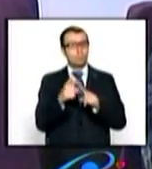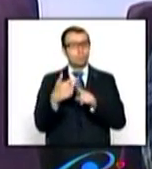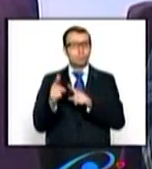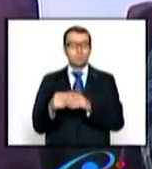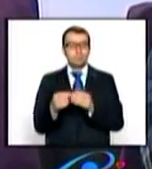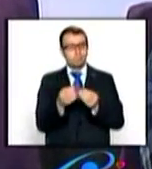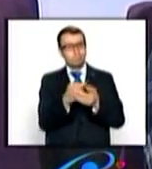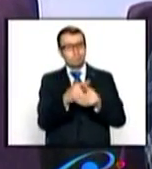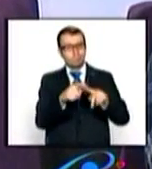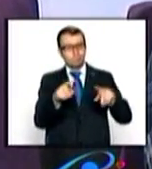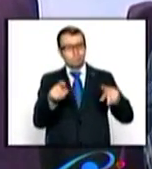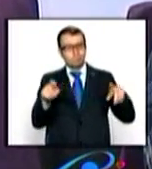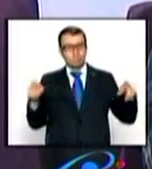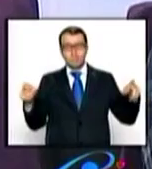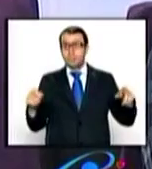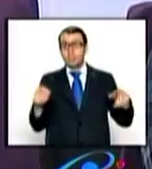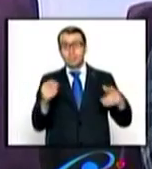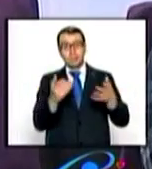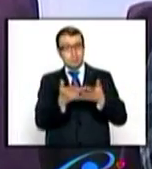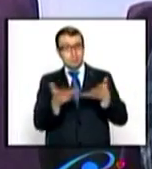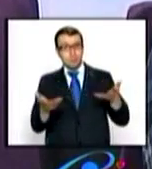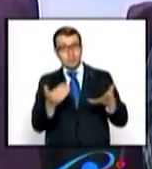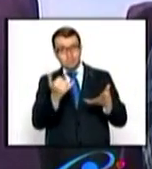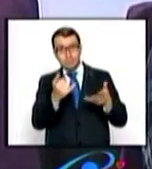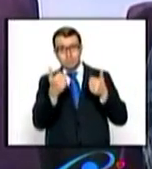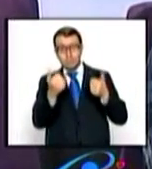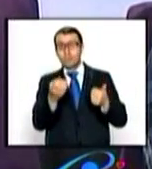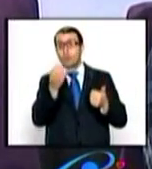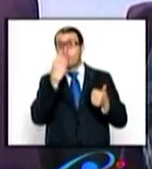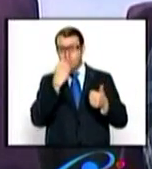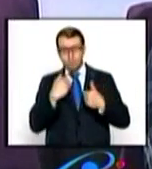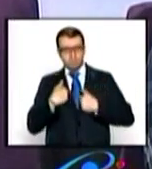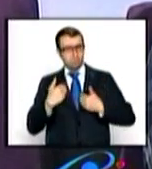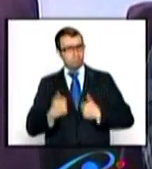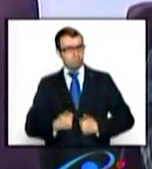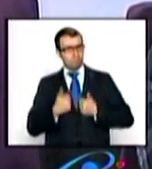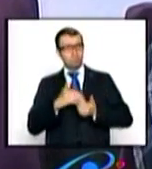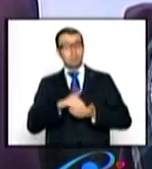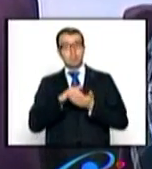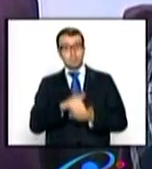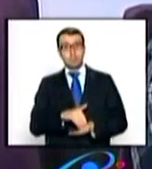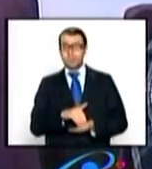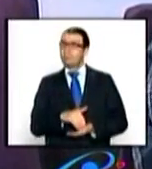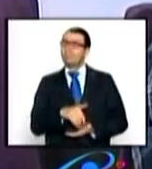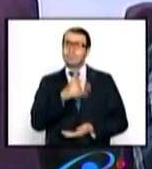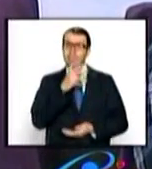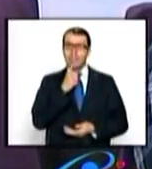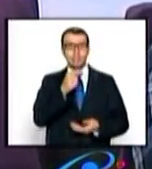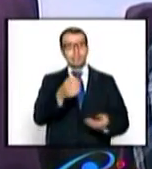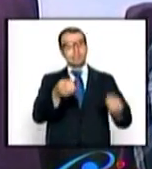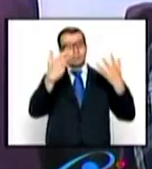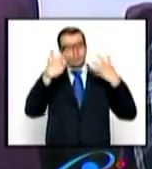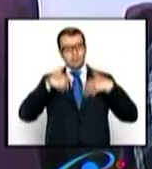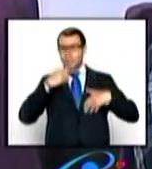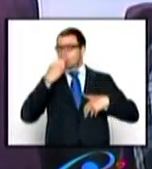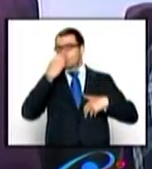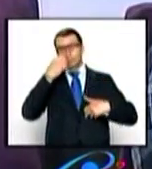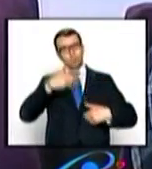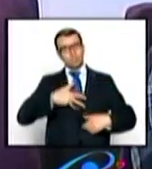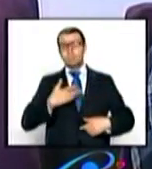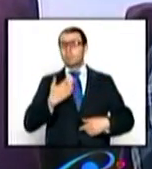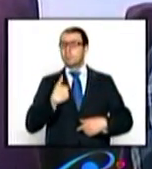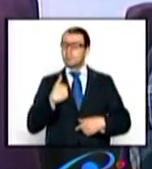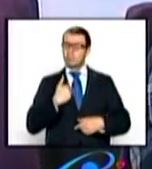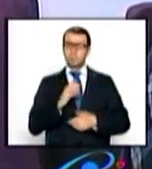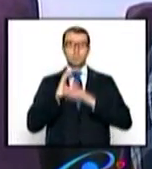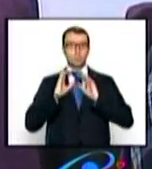vez de recibir una nutrición, o sea, los elementos mínimos para que la célula funcione, todo lo contrario, recibe sustancias que no la nutren, que no tienen un